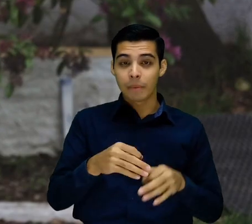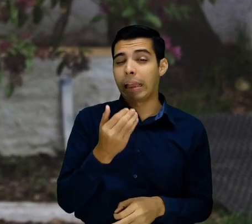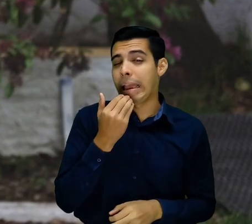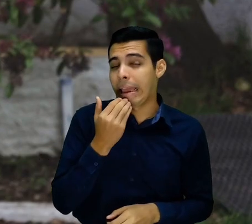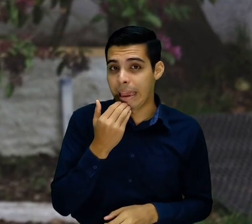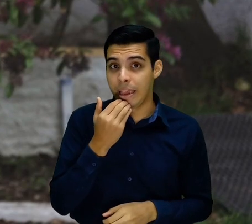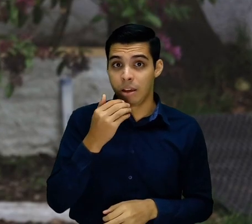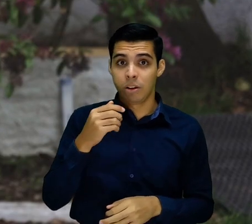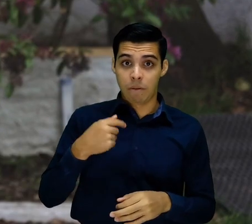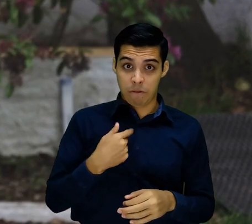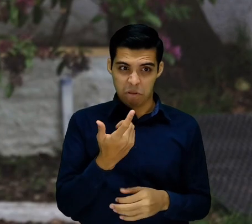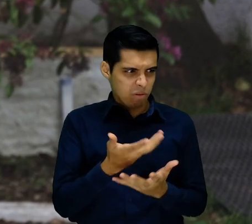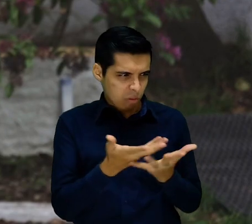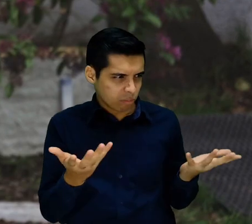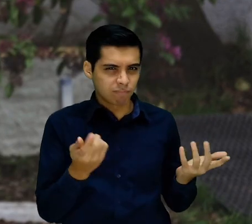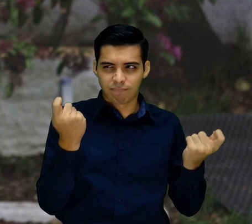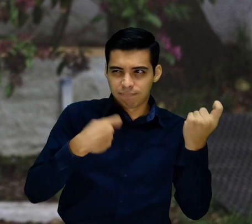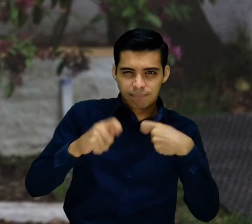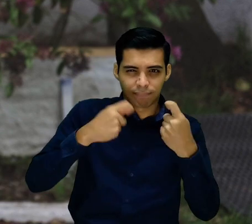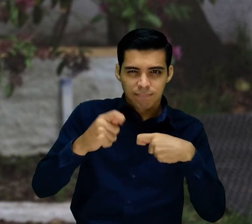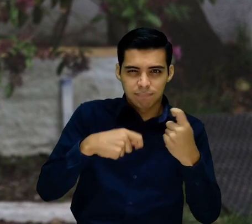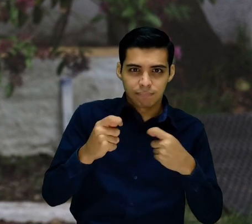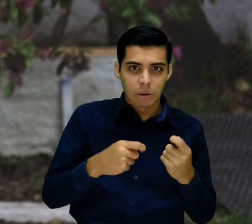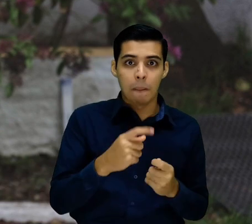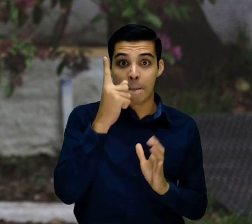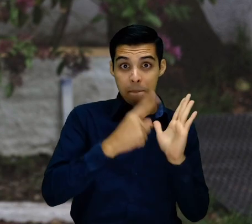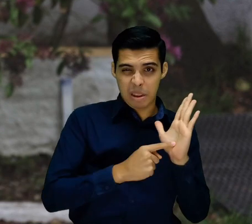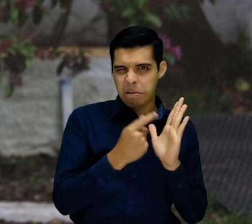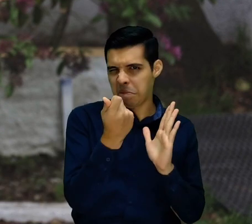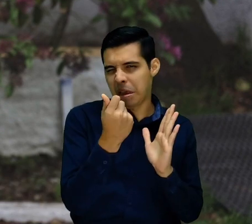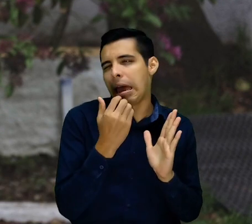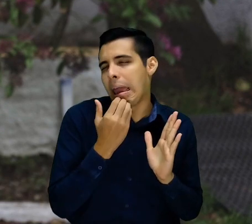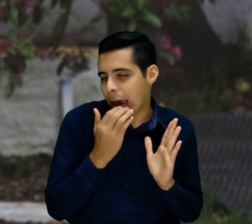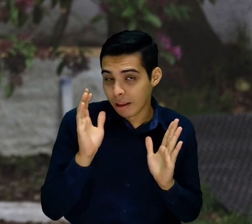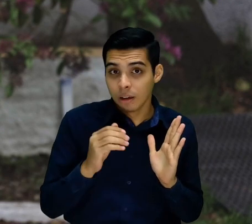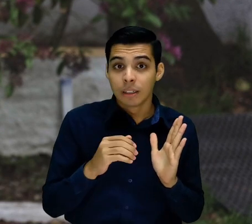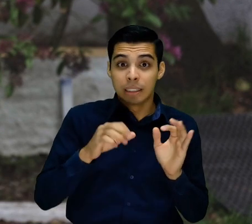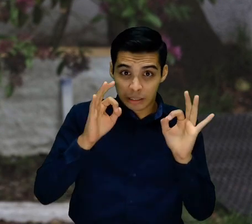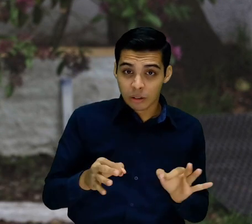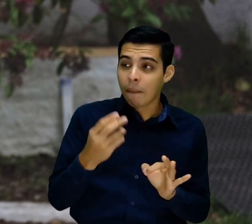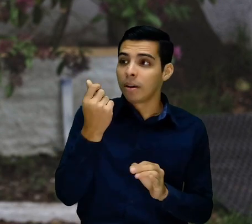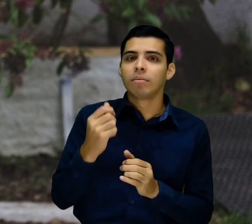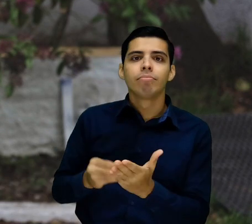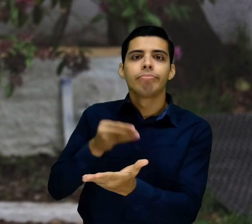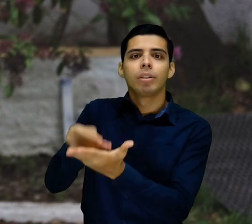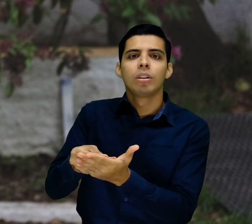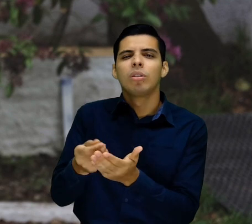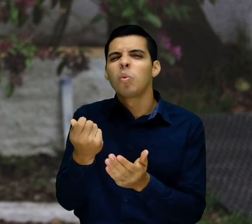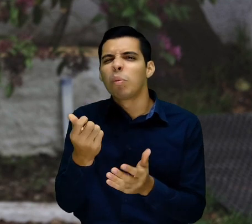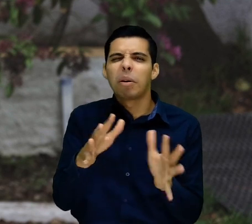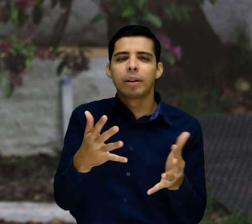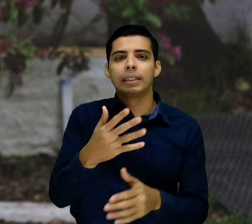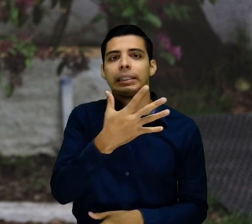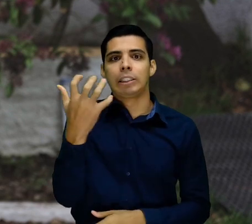supuesto, eso quiere decir que si el país produce en valores monetarios, por ejemplo, 1.000 pesos anuales, su deuda actual es aproximadamente